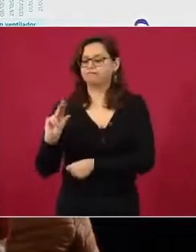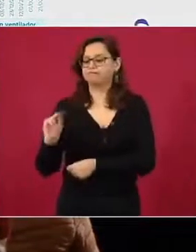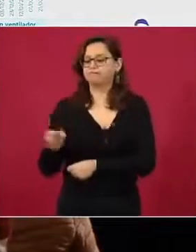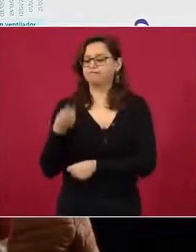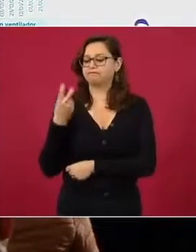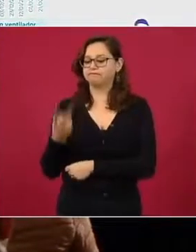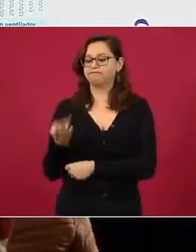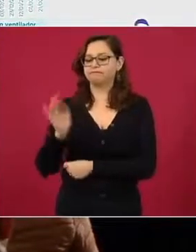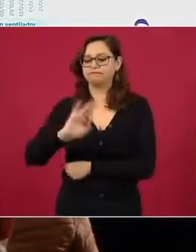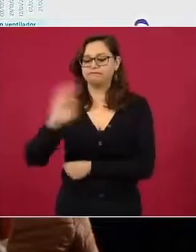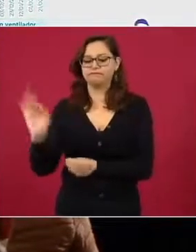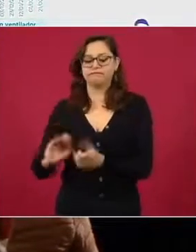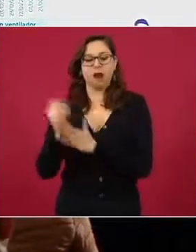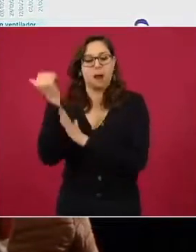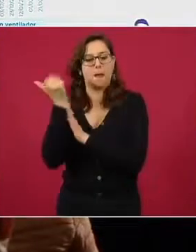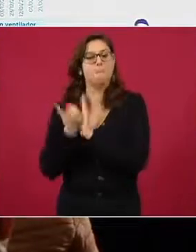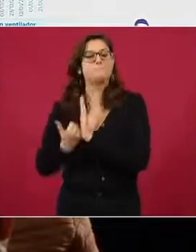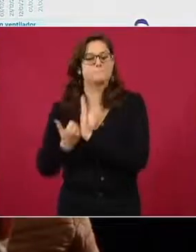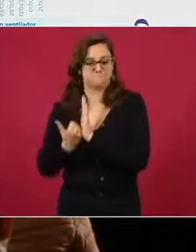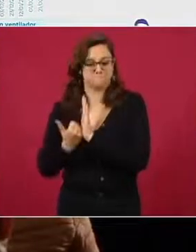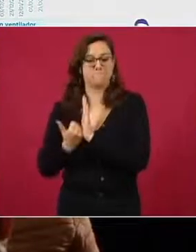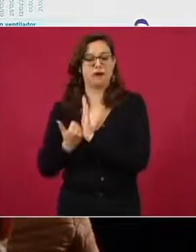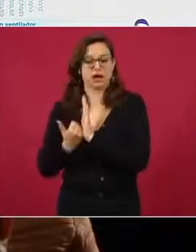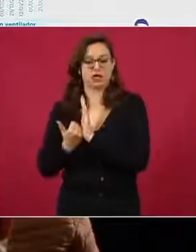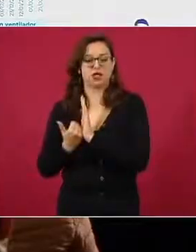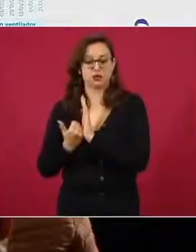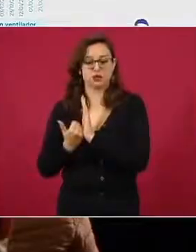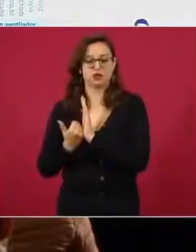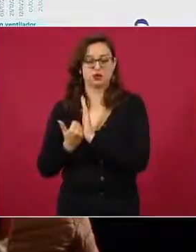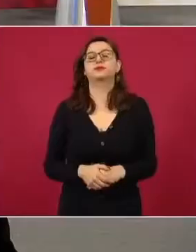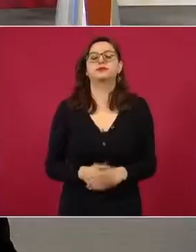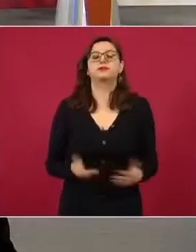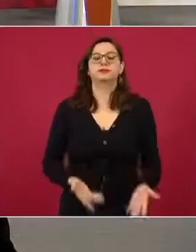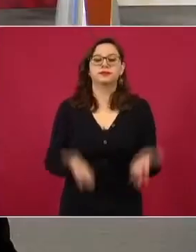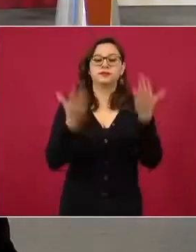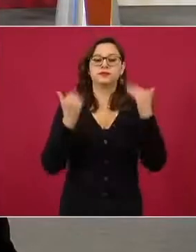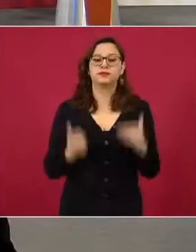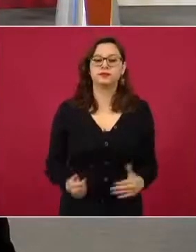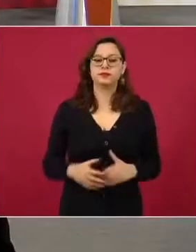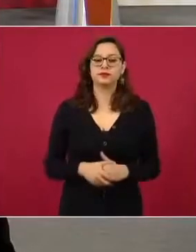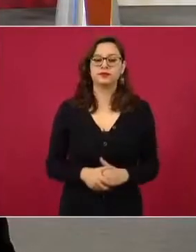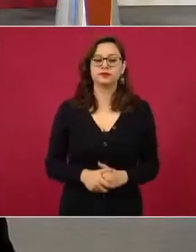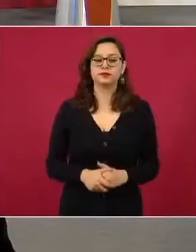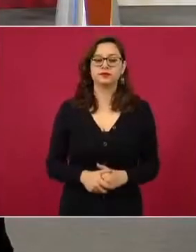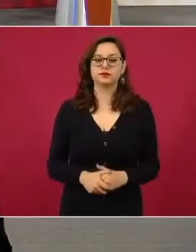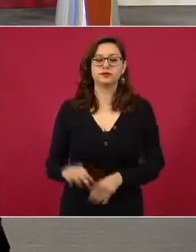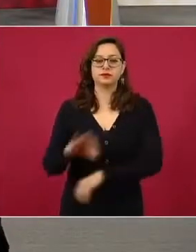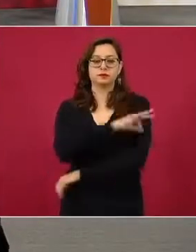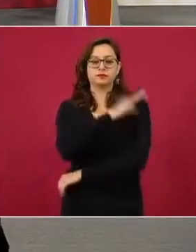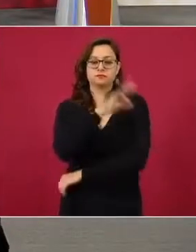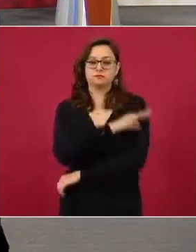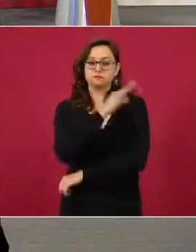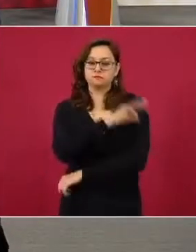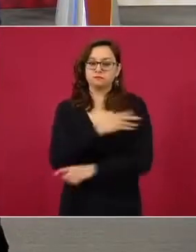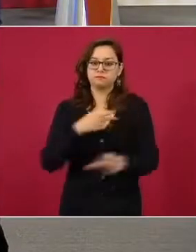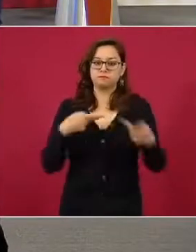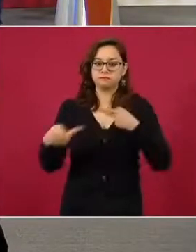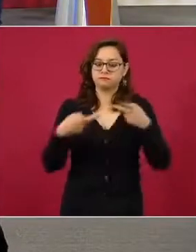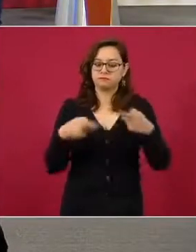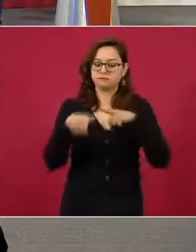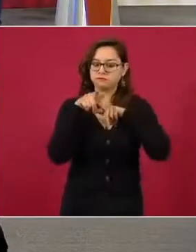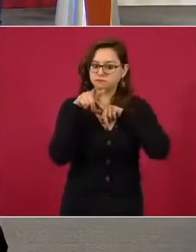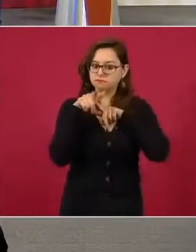el momento en que nos encontramos actualmente en ocupación hospitalaria. La estrategia de vacunación sigue avanzando. La siguiente,